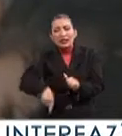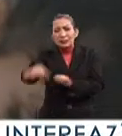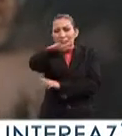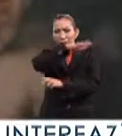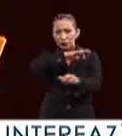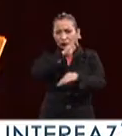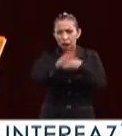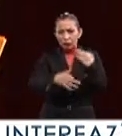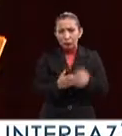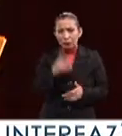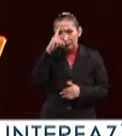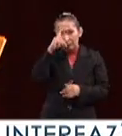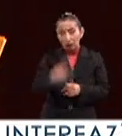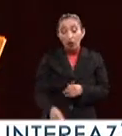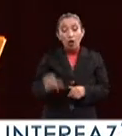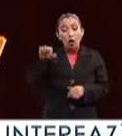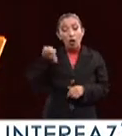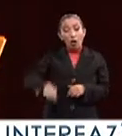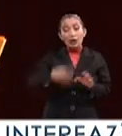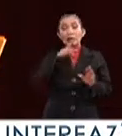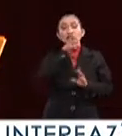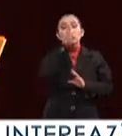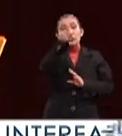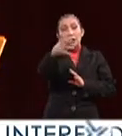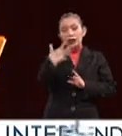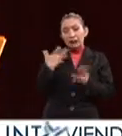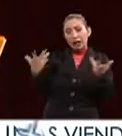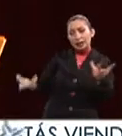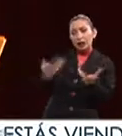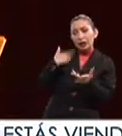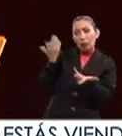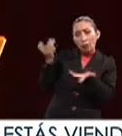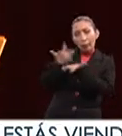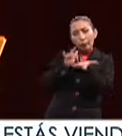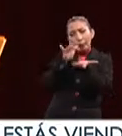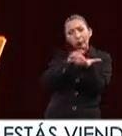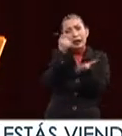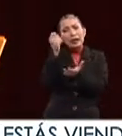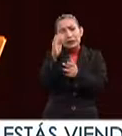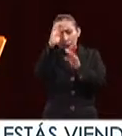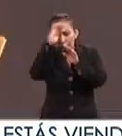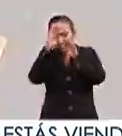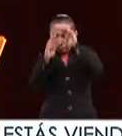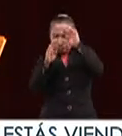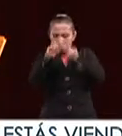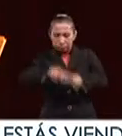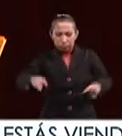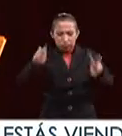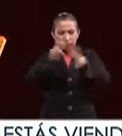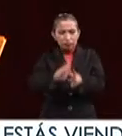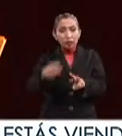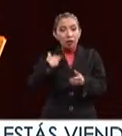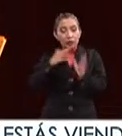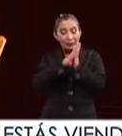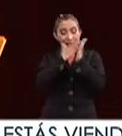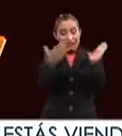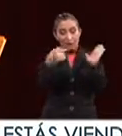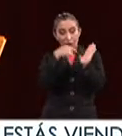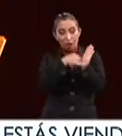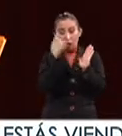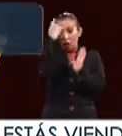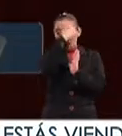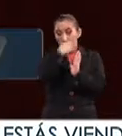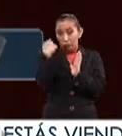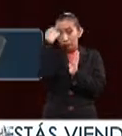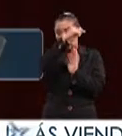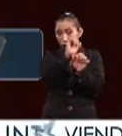sociedad. Exponemos el día de hoy el resultado de un ejercicio dialéctico que no es otro que uno reflexivo. Con la publicación del libro